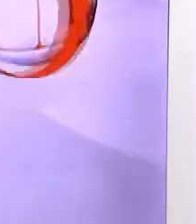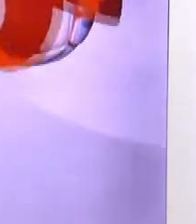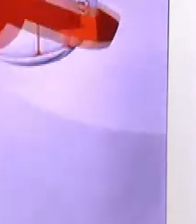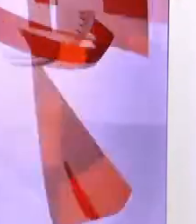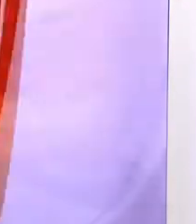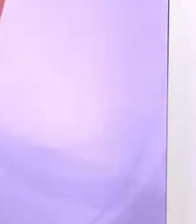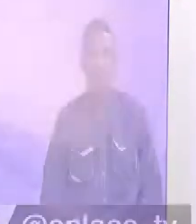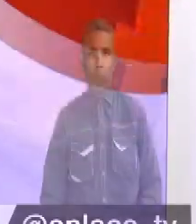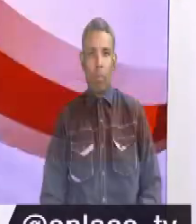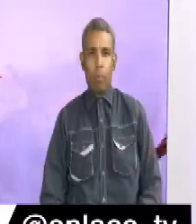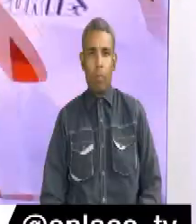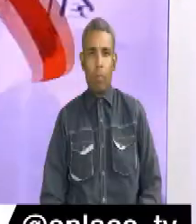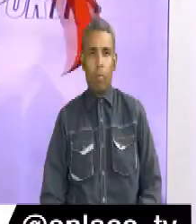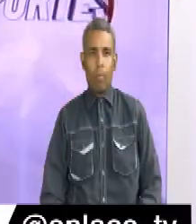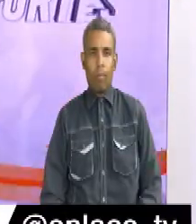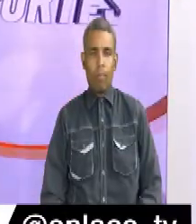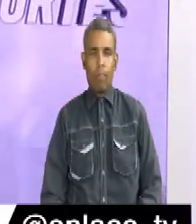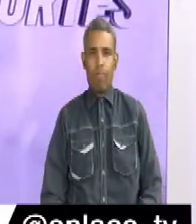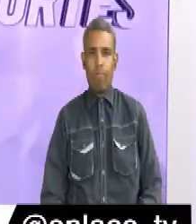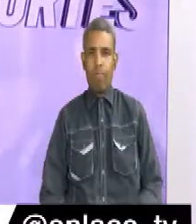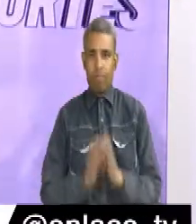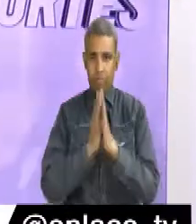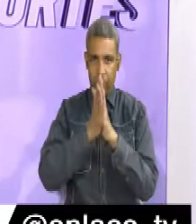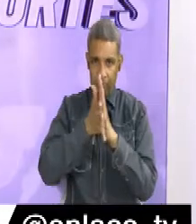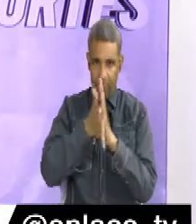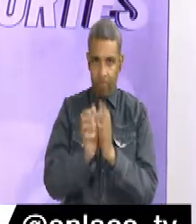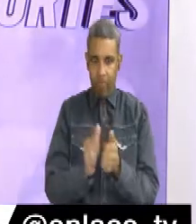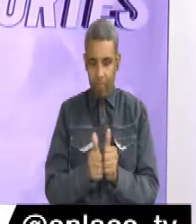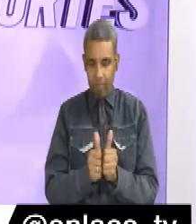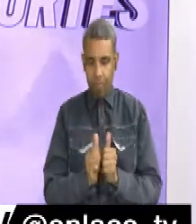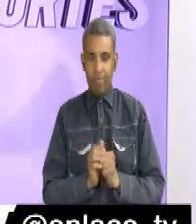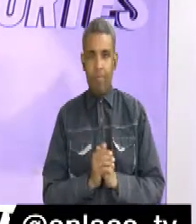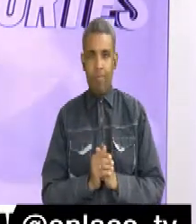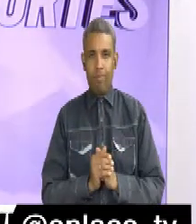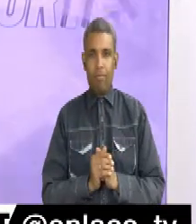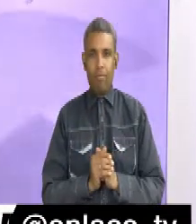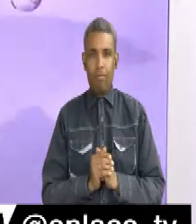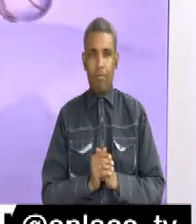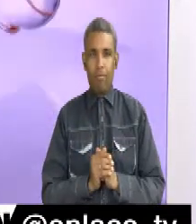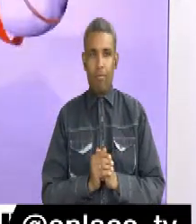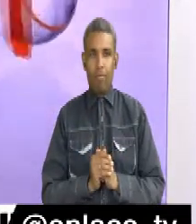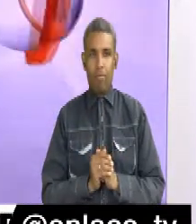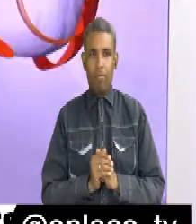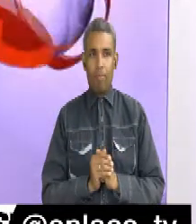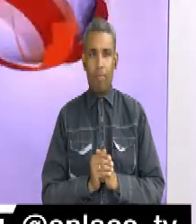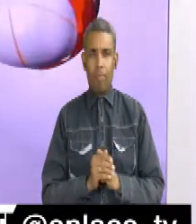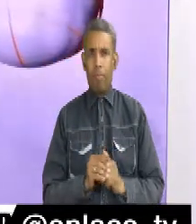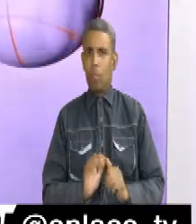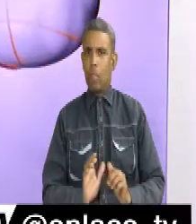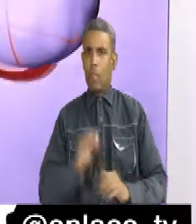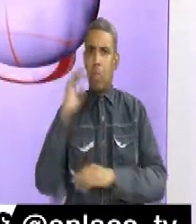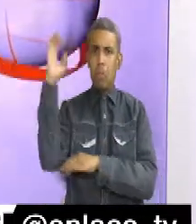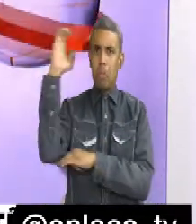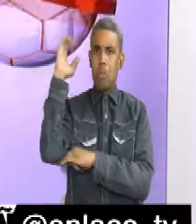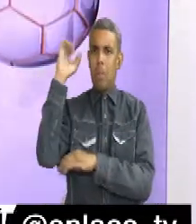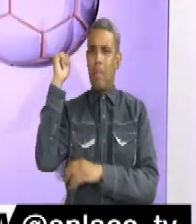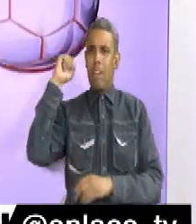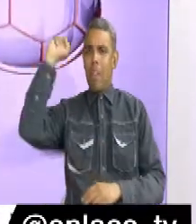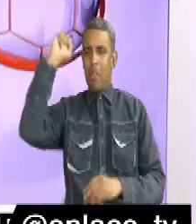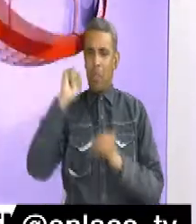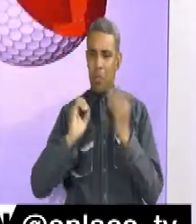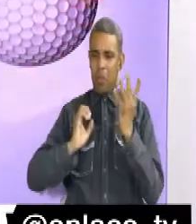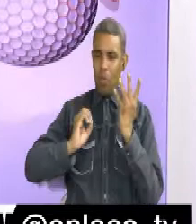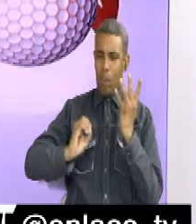Bienvenidos a la información deportiva de Enlace Noticias. Para conocer lo que fue el holgado triunfo de la Selección Colombia